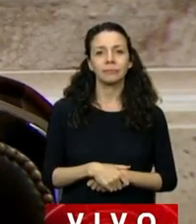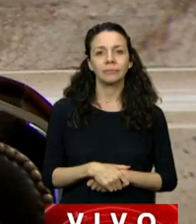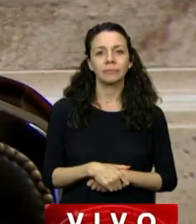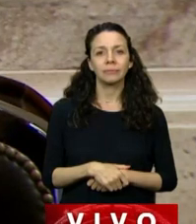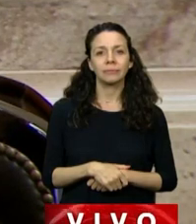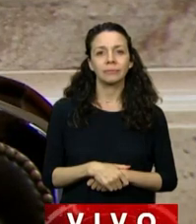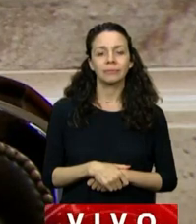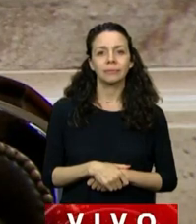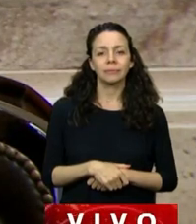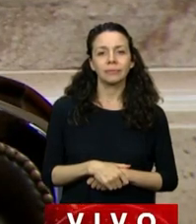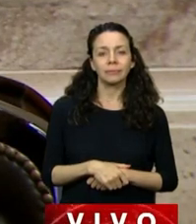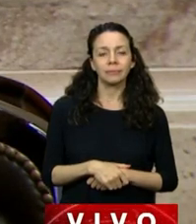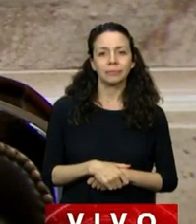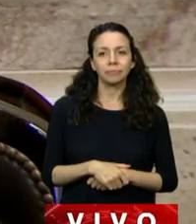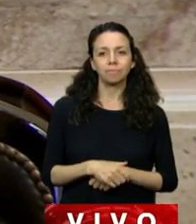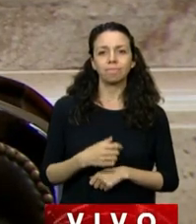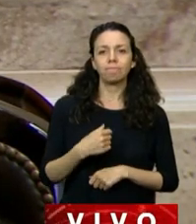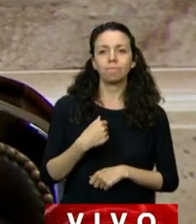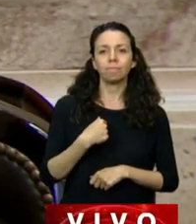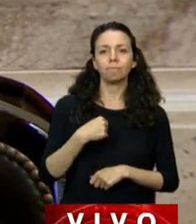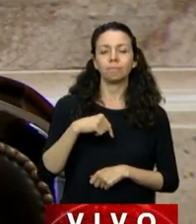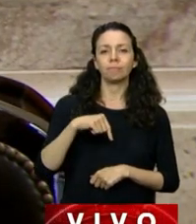voy a incorporar algo